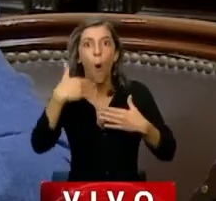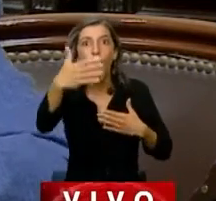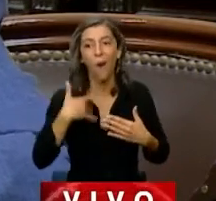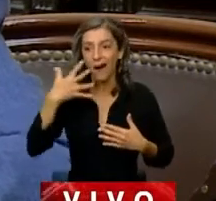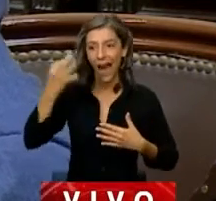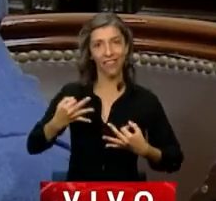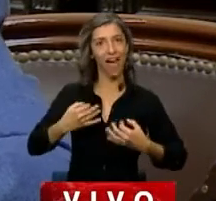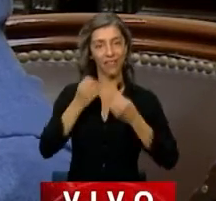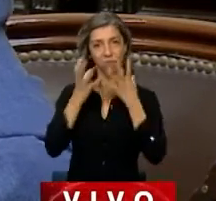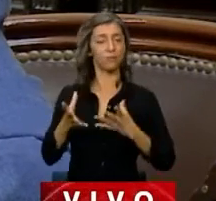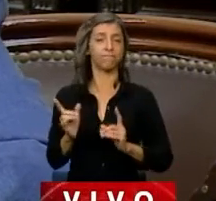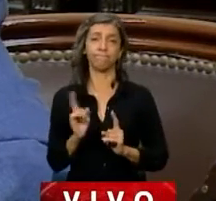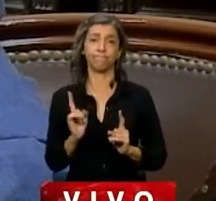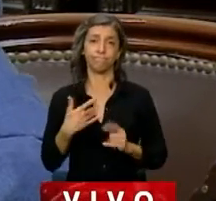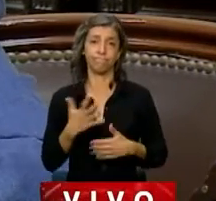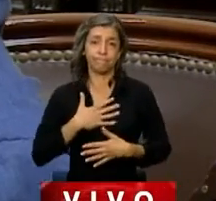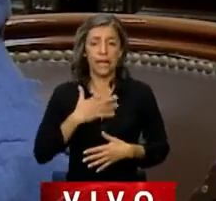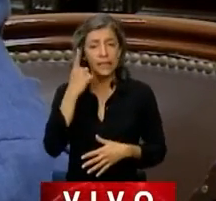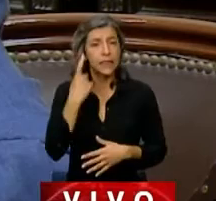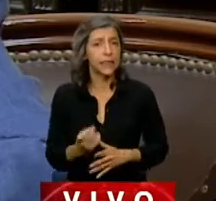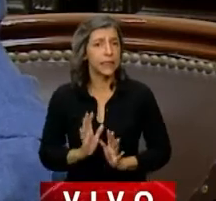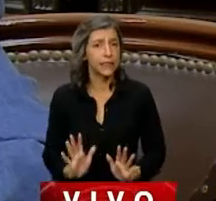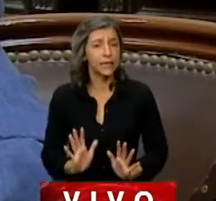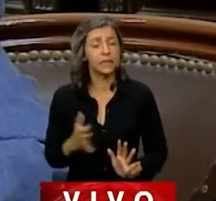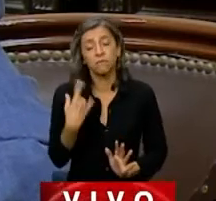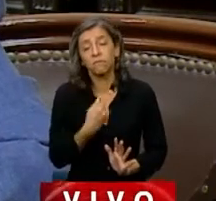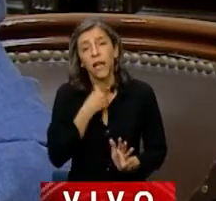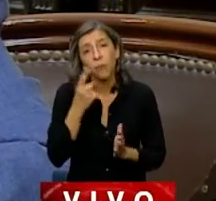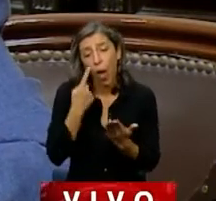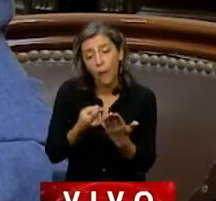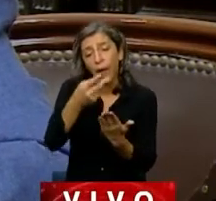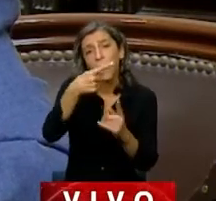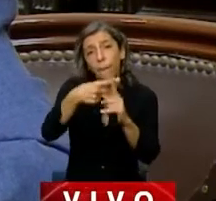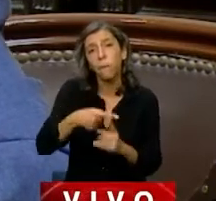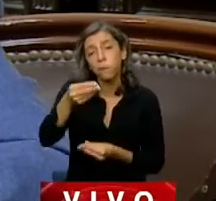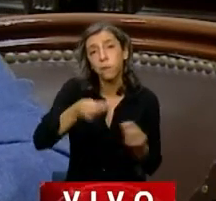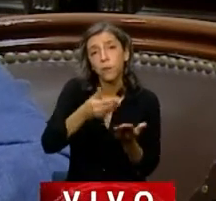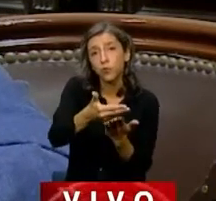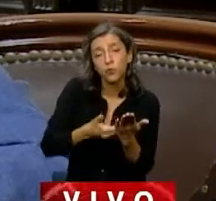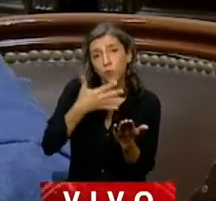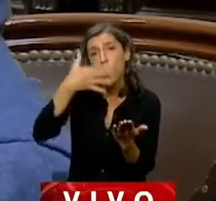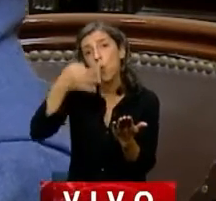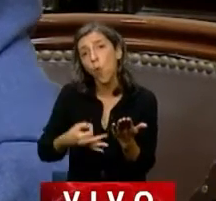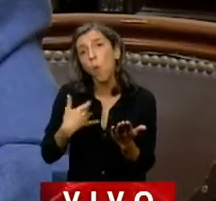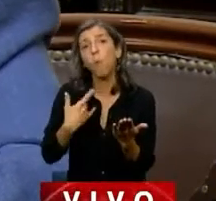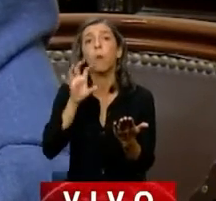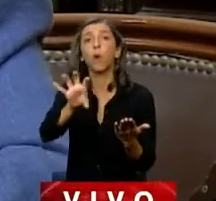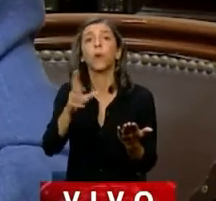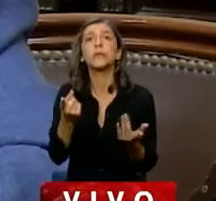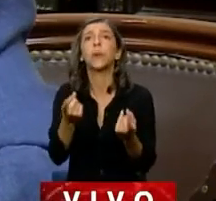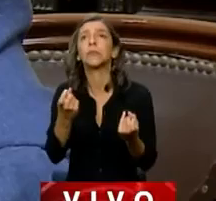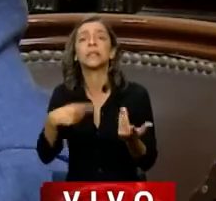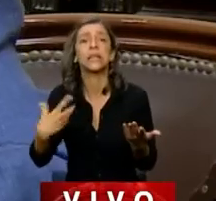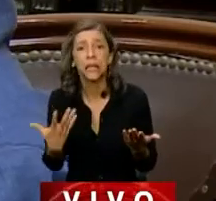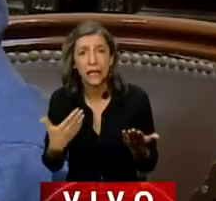triste. Queremos ver si en ese presupuesto, y ahí es donde analizaremos, si se cumple con las necesidades de la provincia, si se cumple con